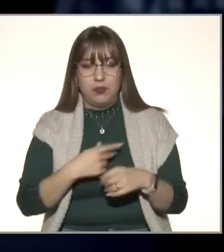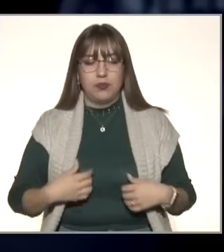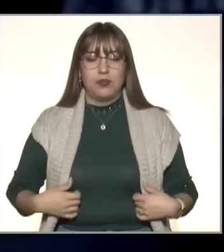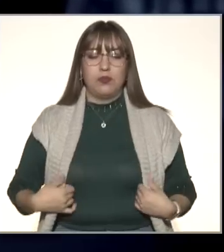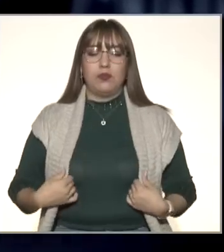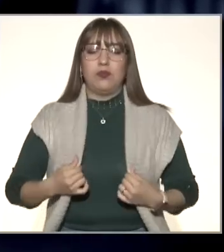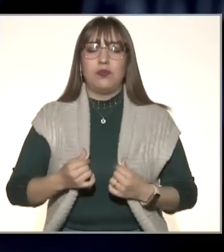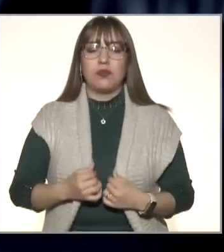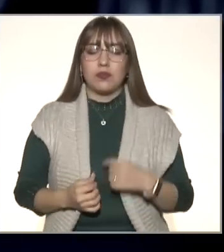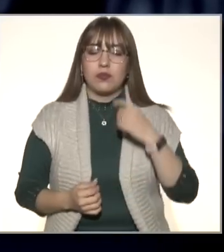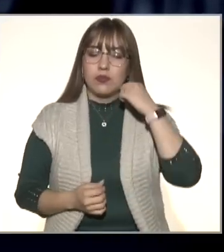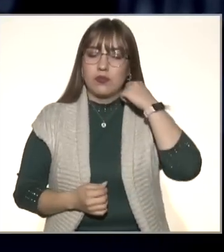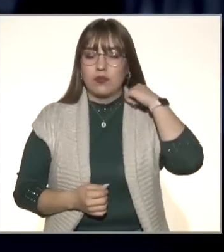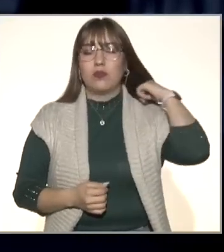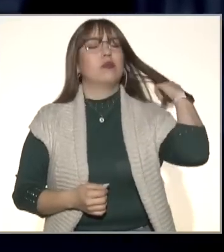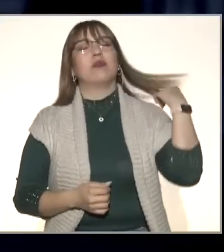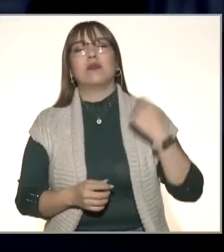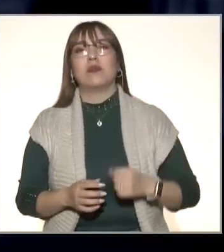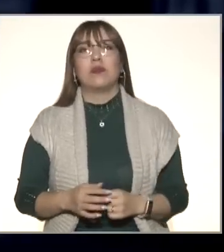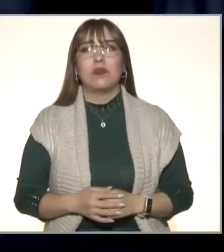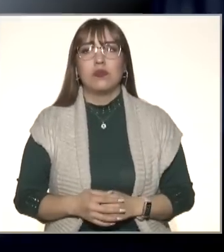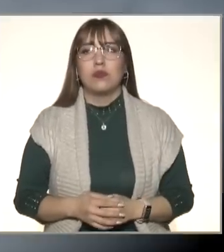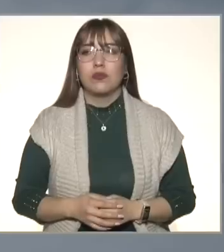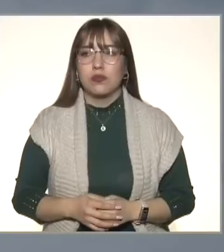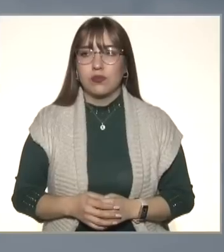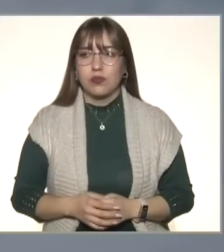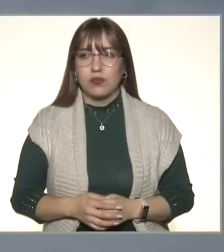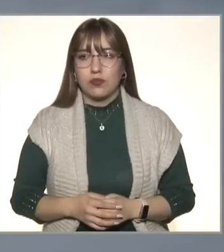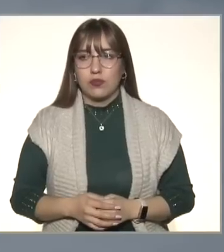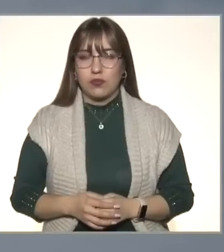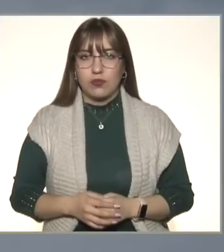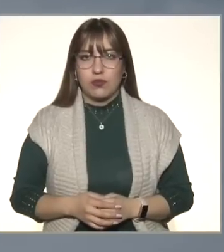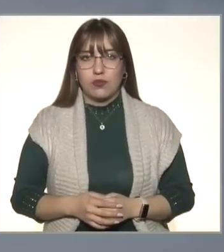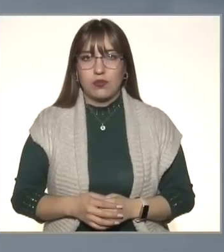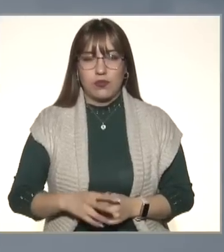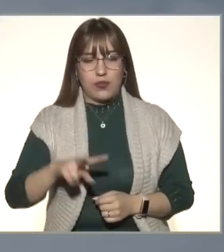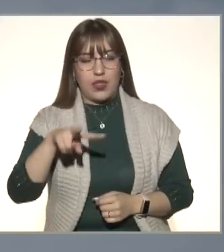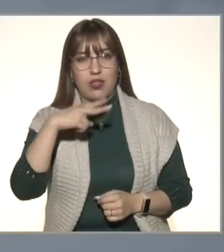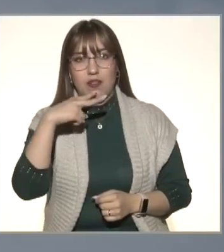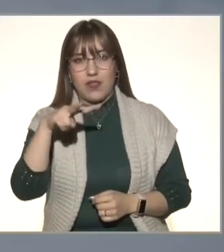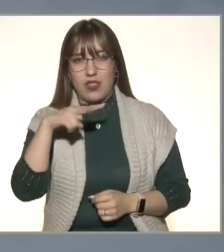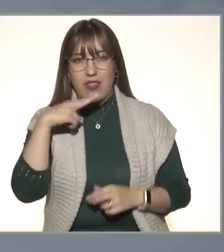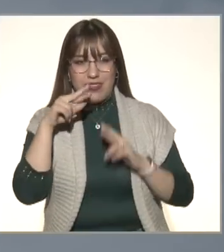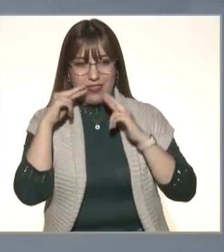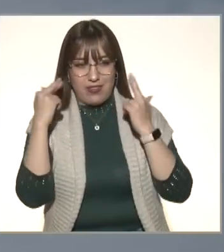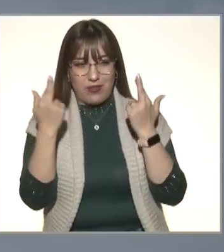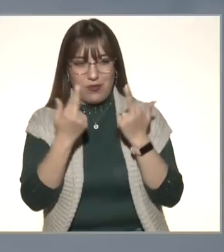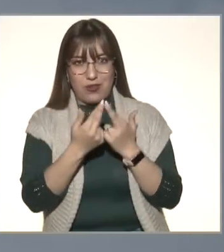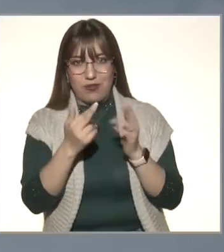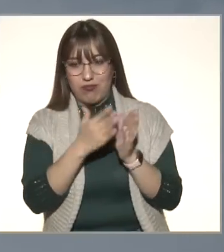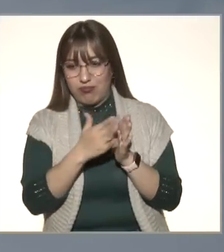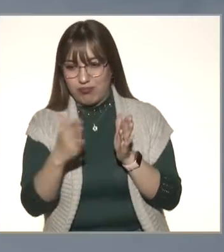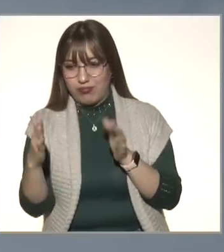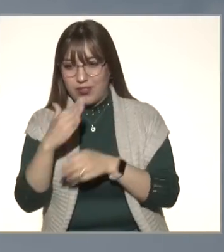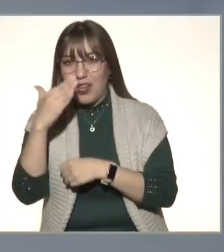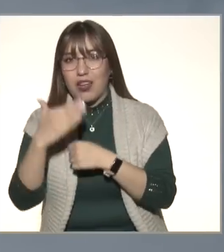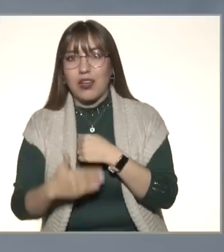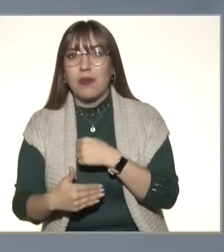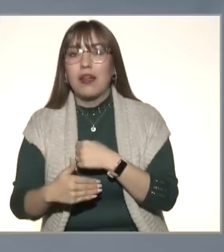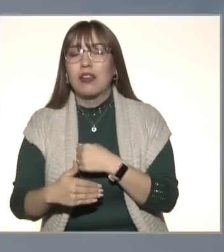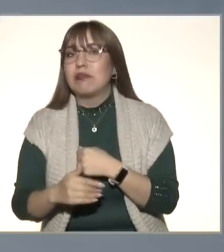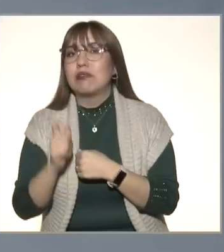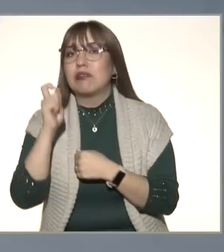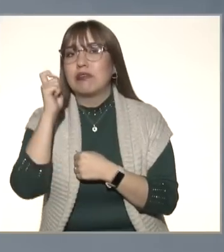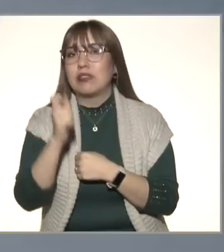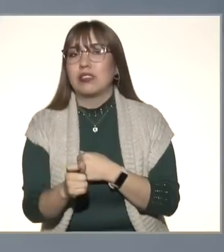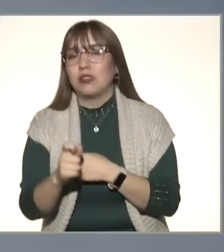que contemos siempre que terminan las Navidades con un pequeño zafarrancho. Creo que es parte de la ceremonia, es lo que quiero